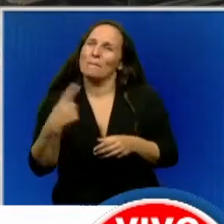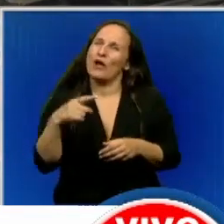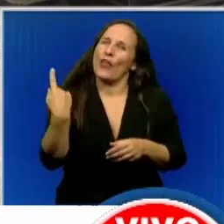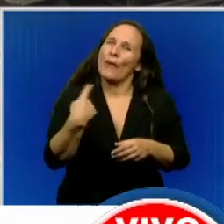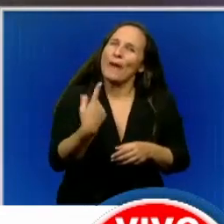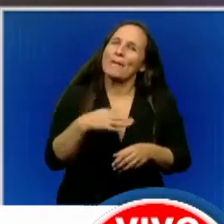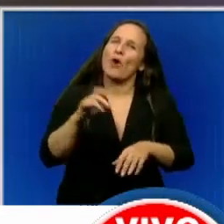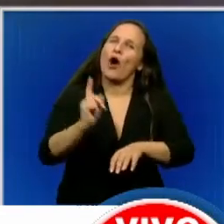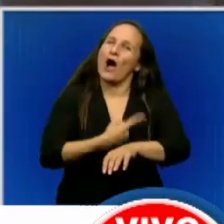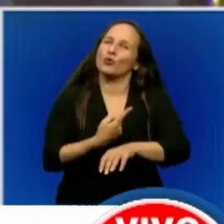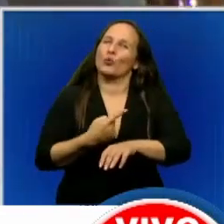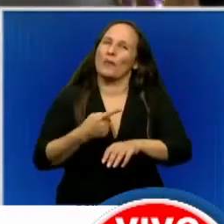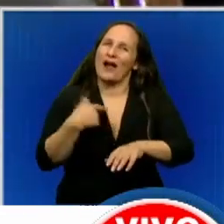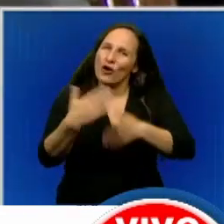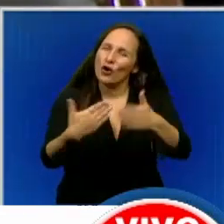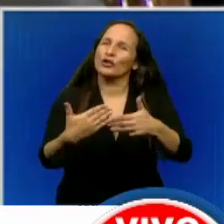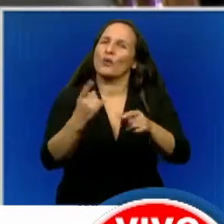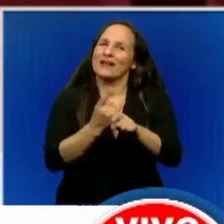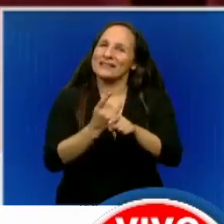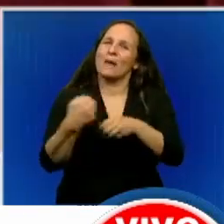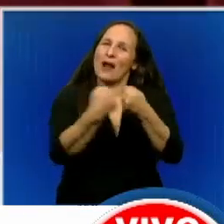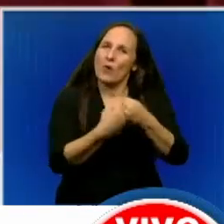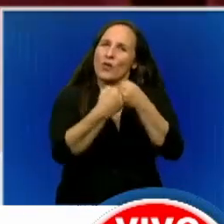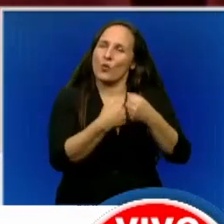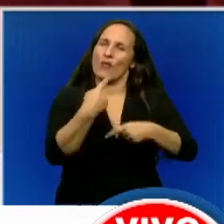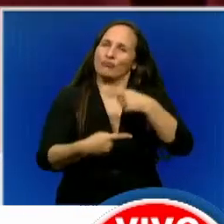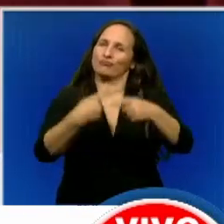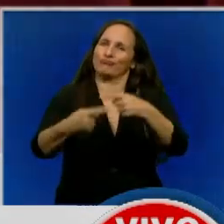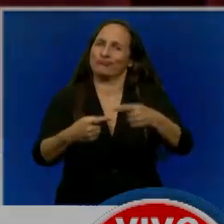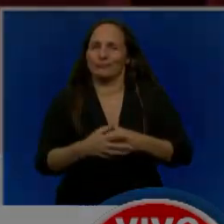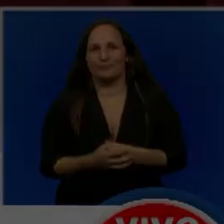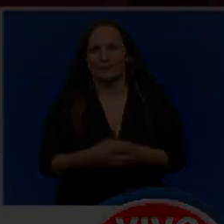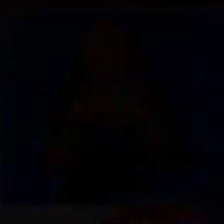argentinos. Muchas gracias. Gracias, diputada.